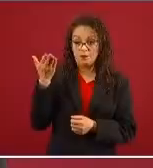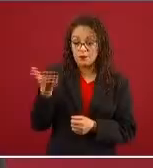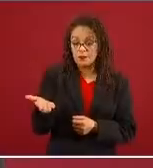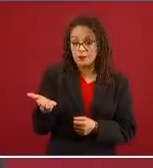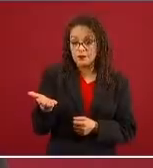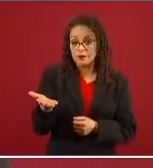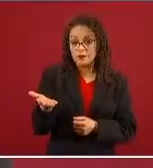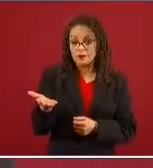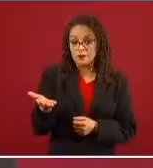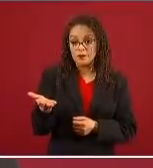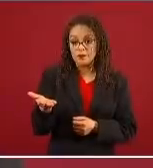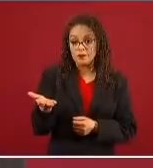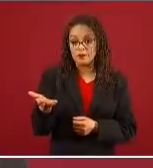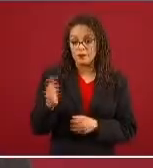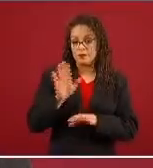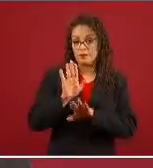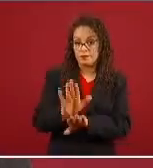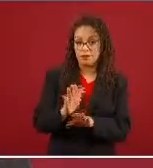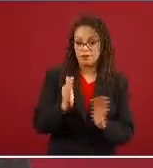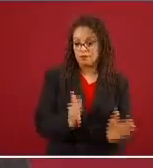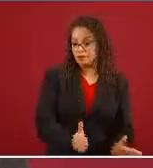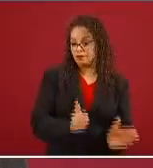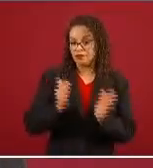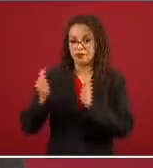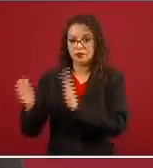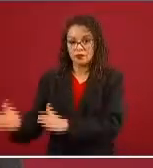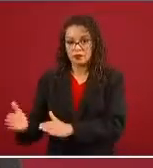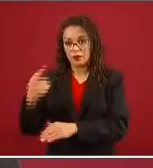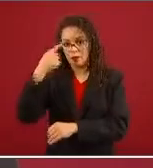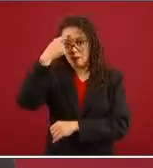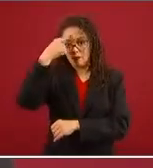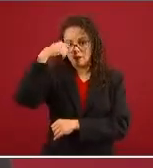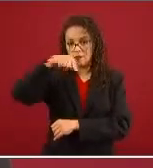el que haya una tregua en el pago de impuestos,